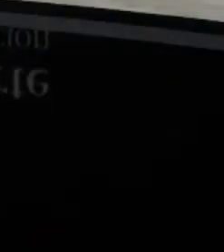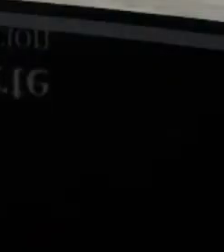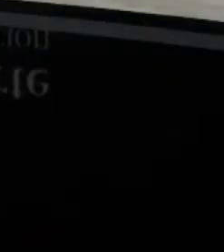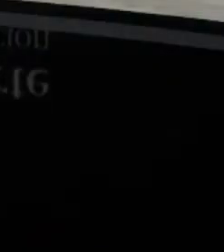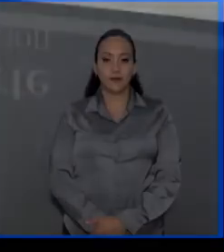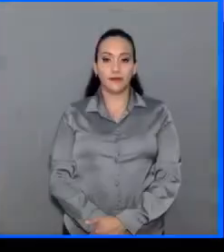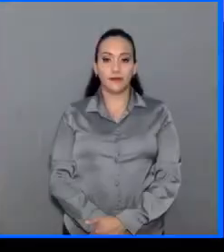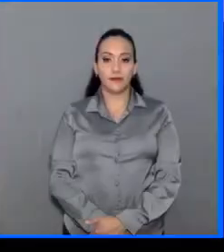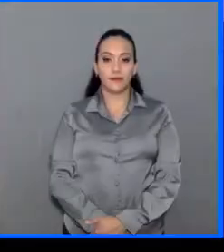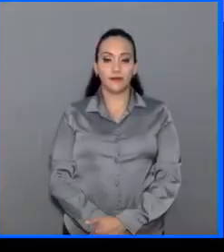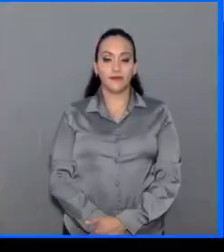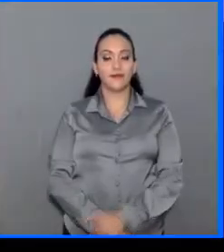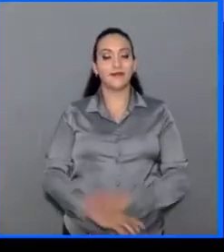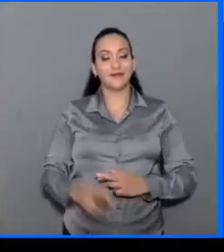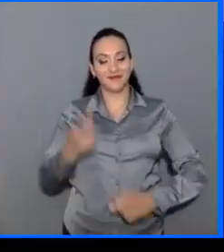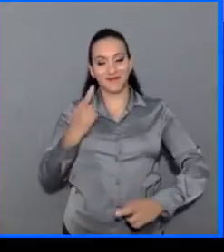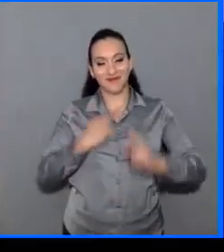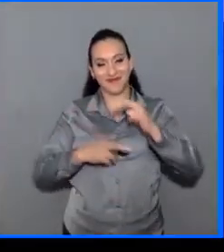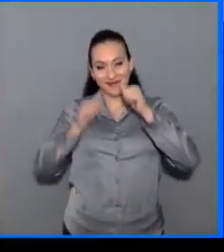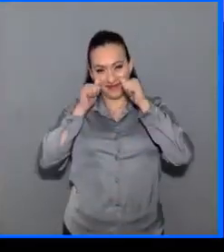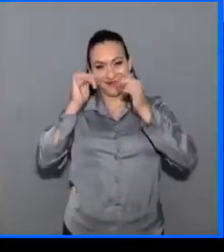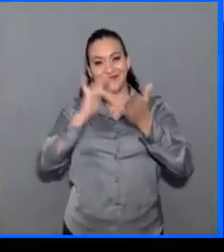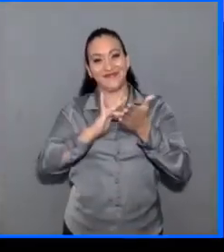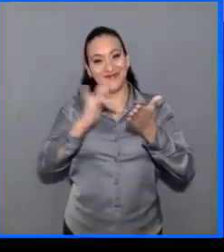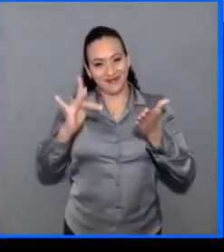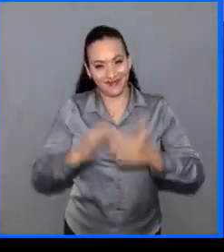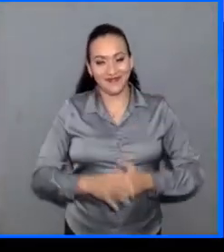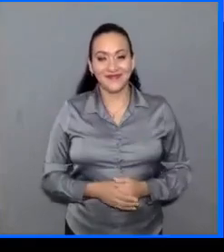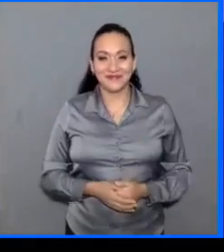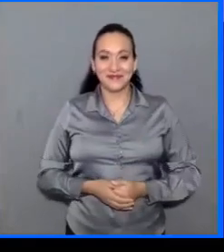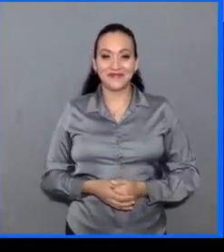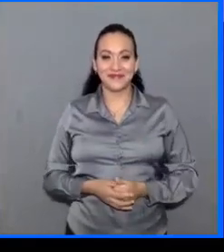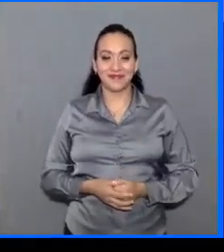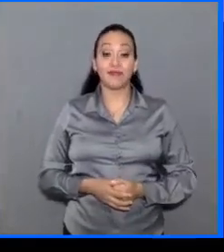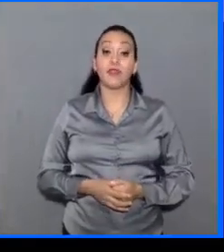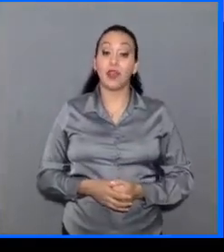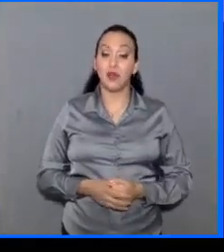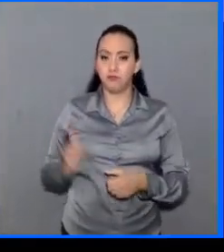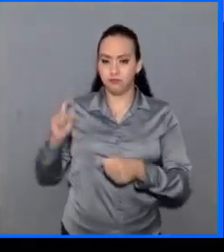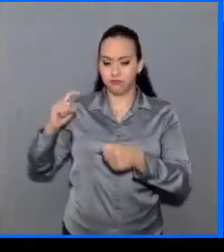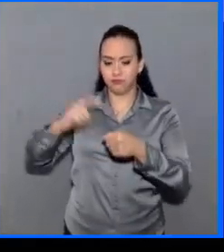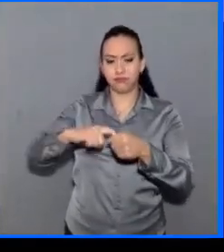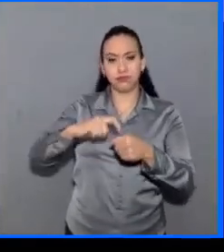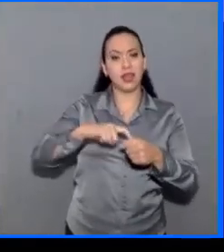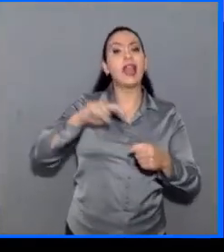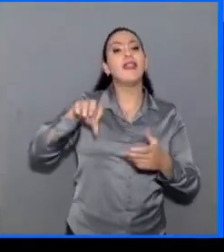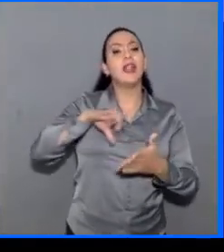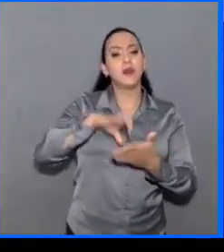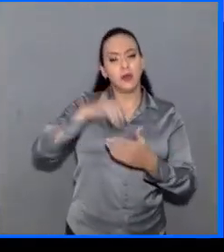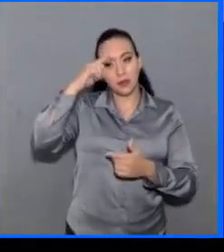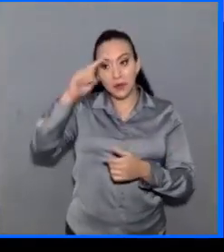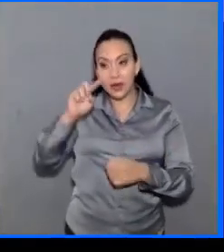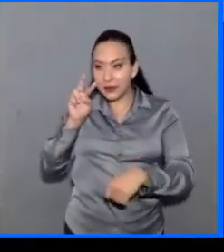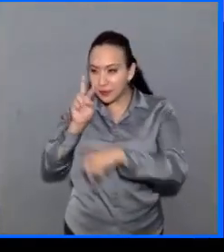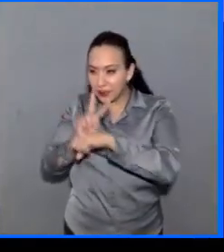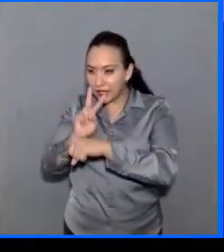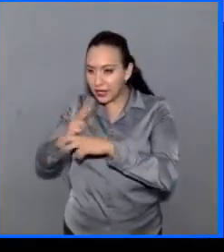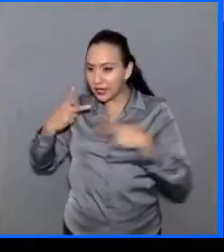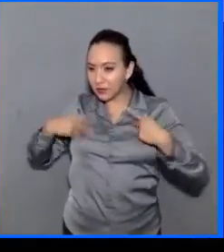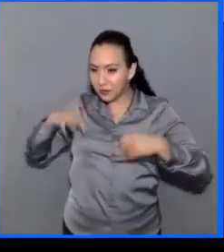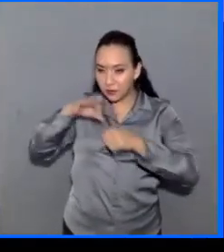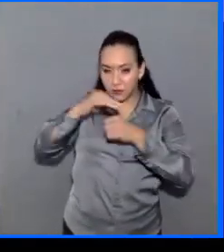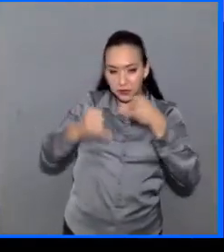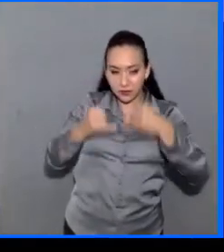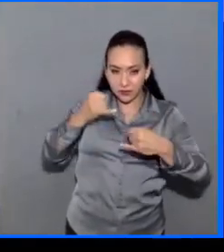Gracias por continuar con nosotros. Seguimos con la información. Integrantes del Observatorio de la Elección Judicial efectuaron una mesa de análisis